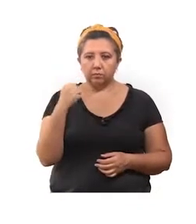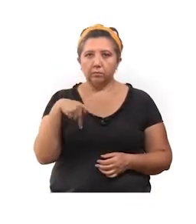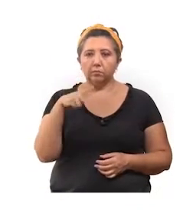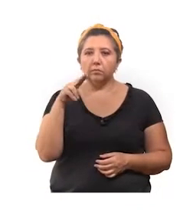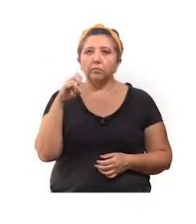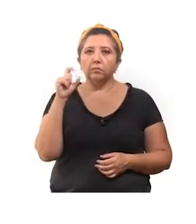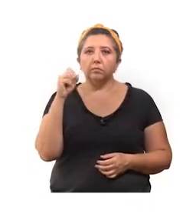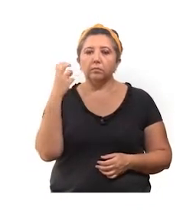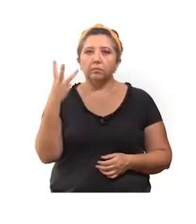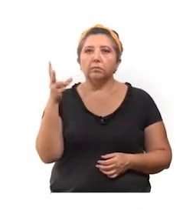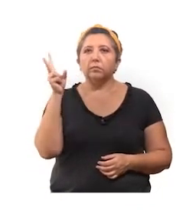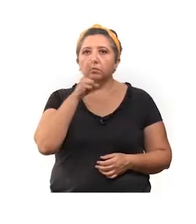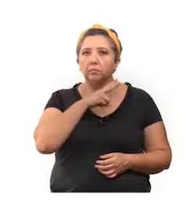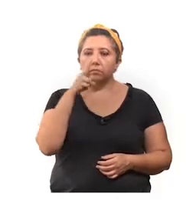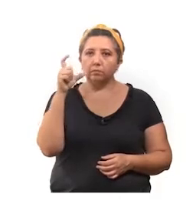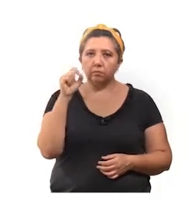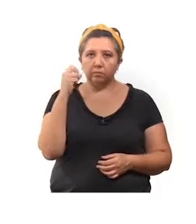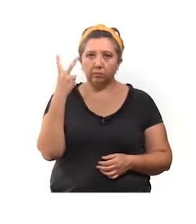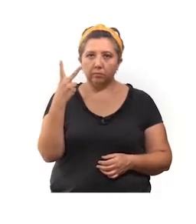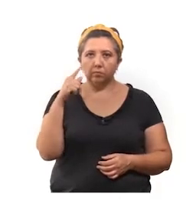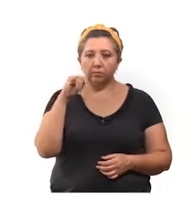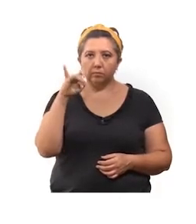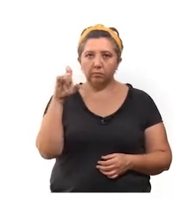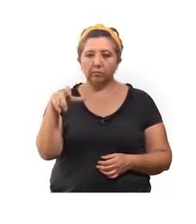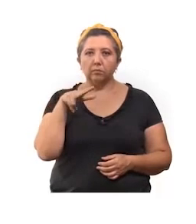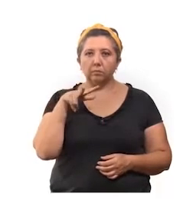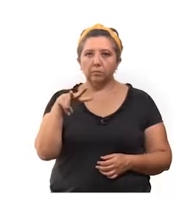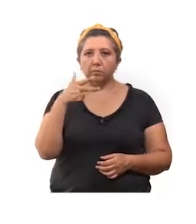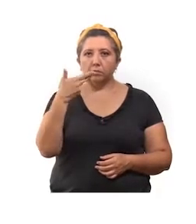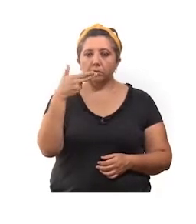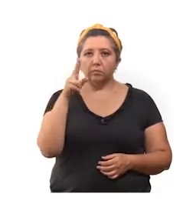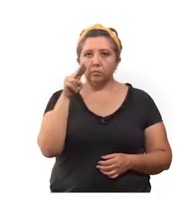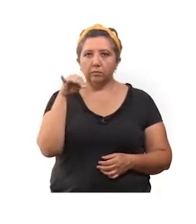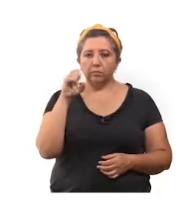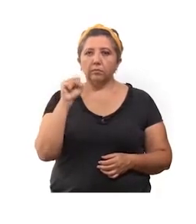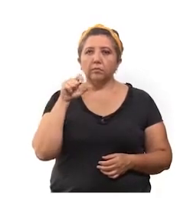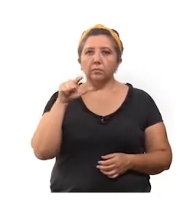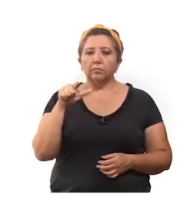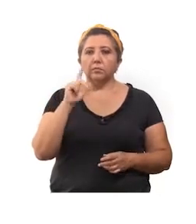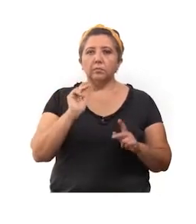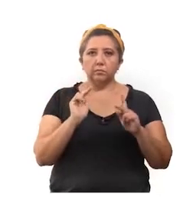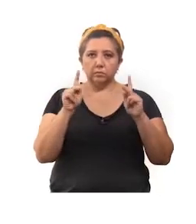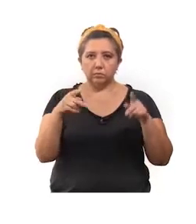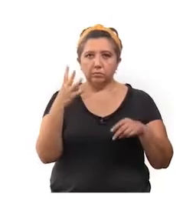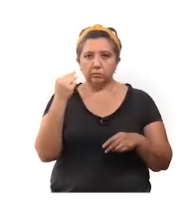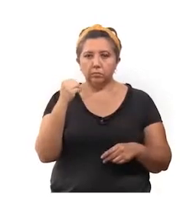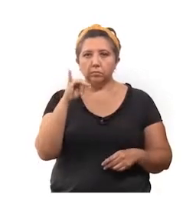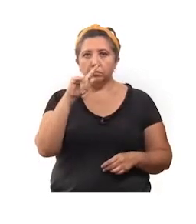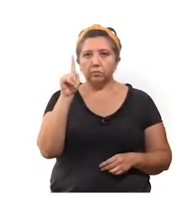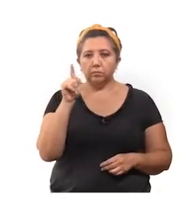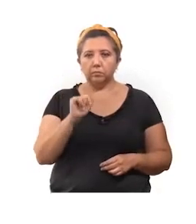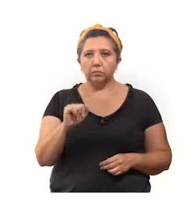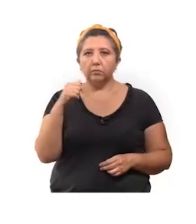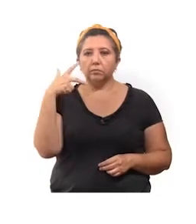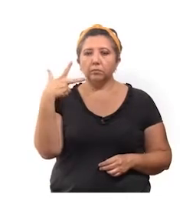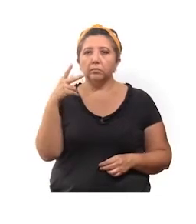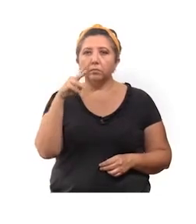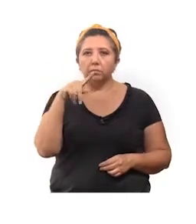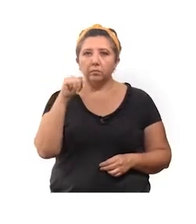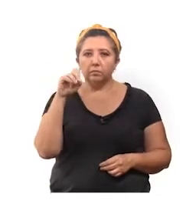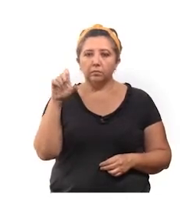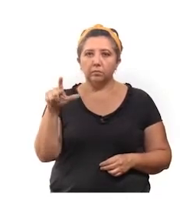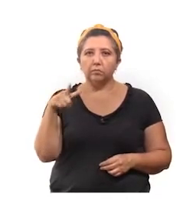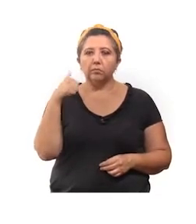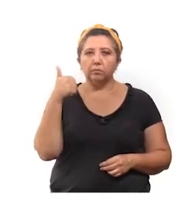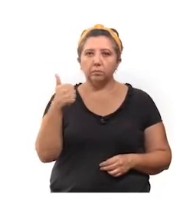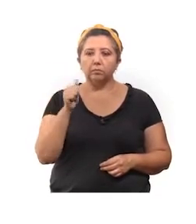Canacín, 23 en Valladolid, 22 en Ticul, 18 en Junucmá, 17 en Progreso, 9 en Tizimín, 8 en Motul, 6